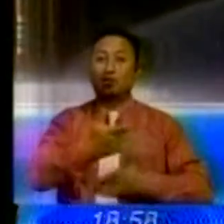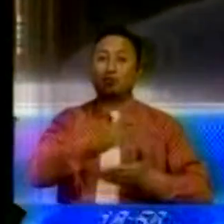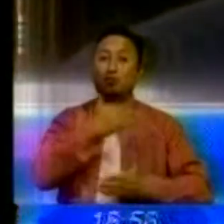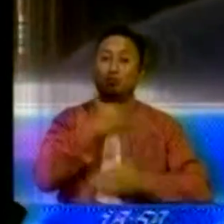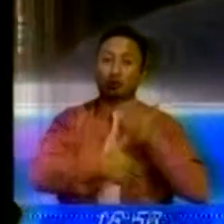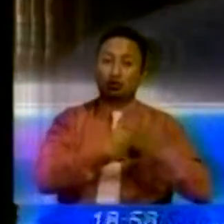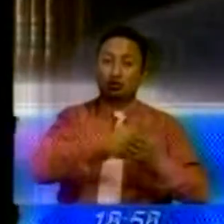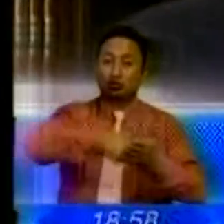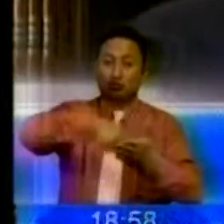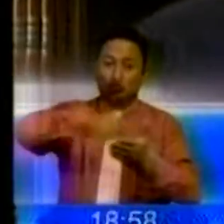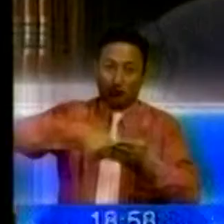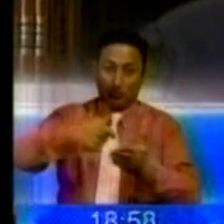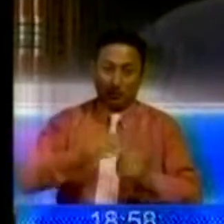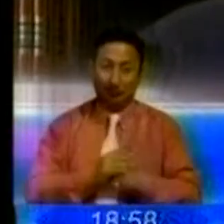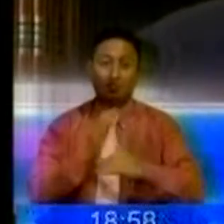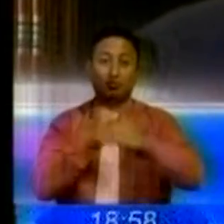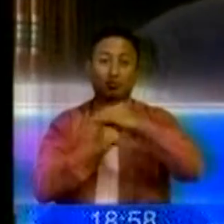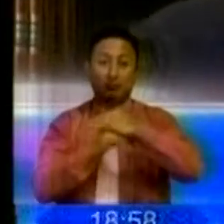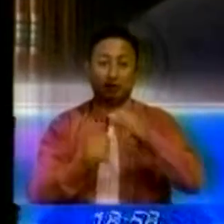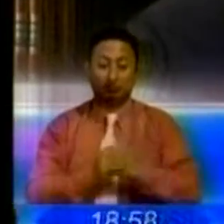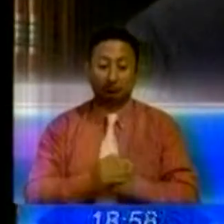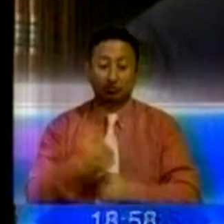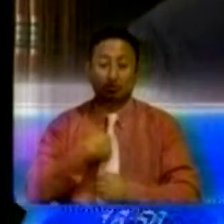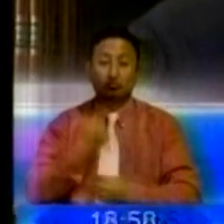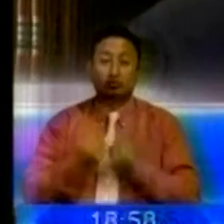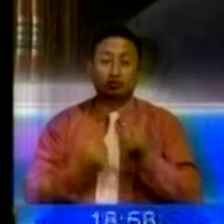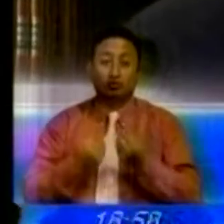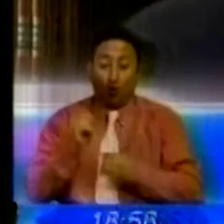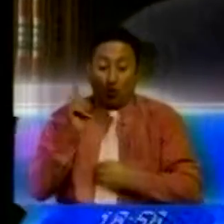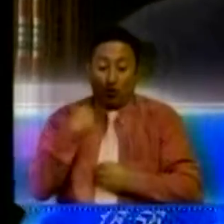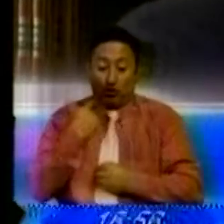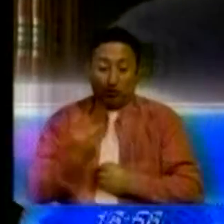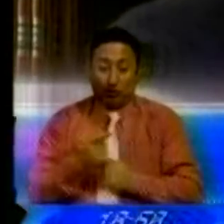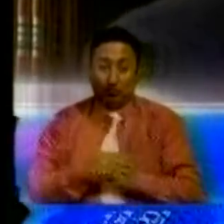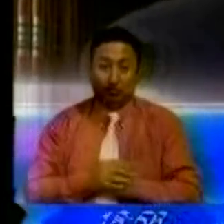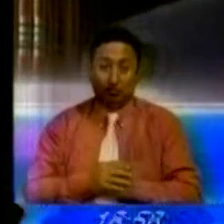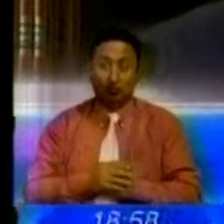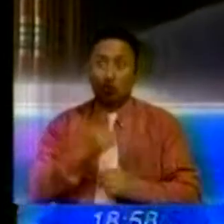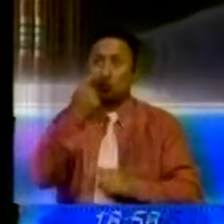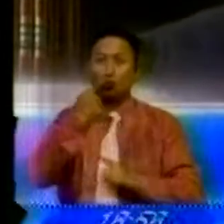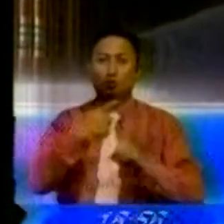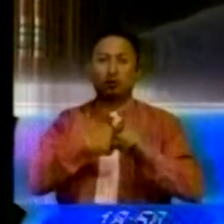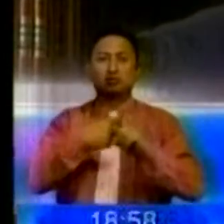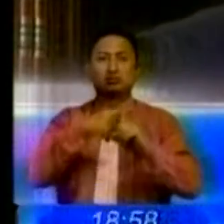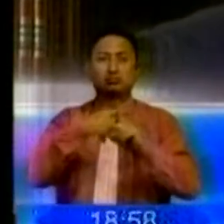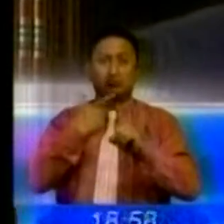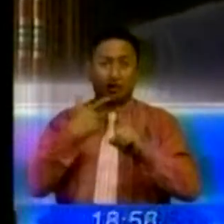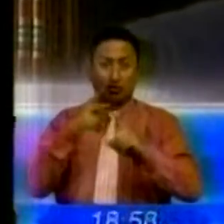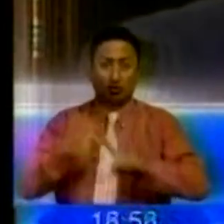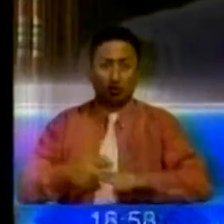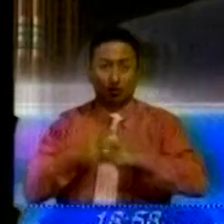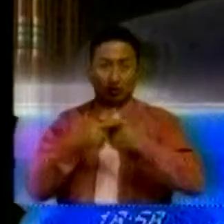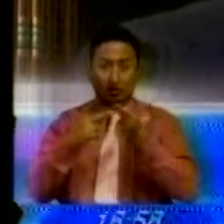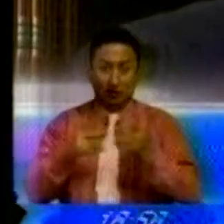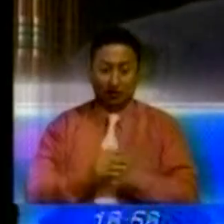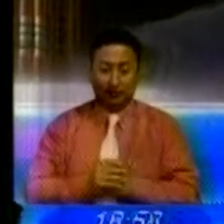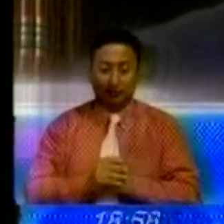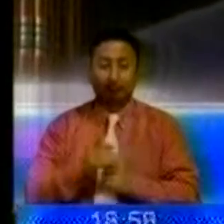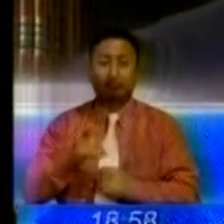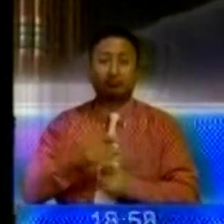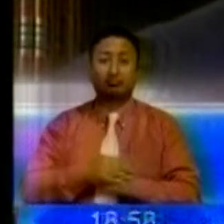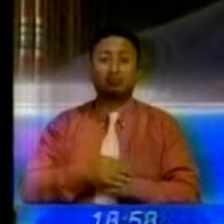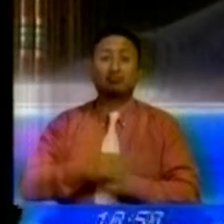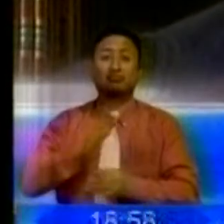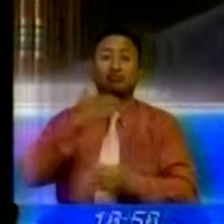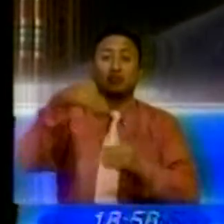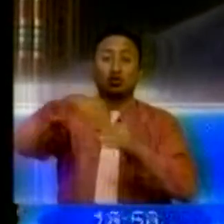para el Metro de Quito. Nuestra administración se limitó, apenas al mes y medio de haber llegado, a abrir los sobres de